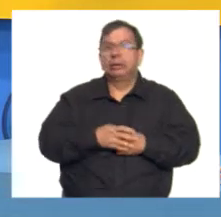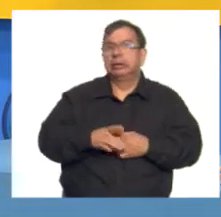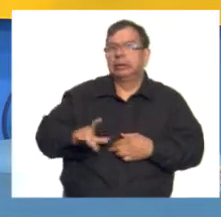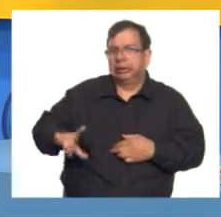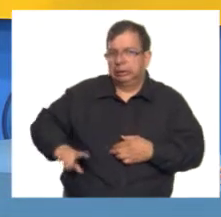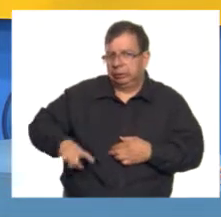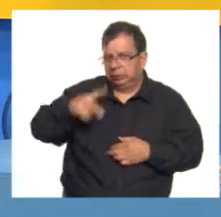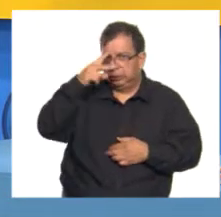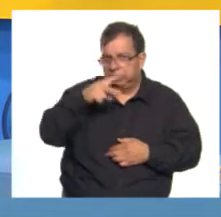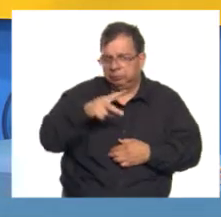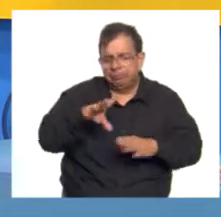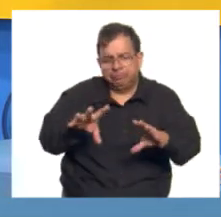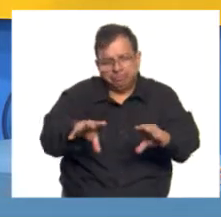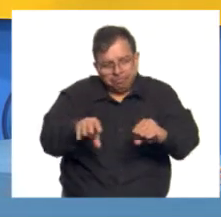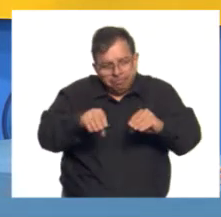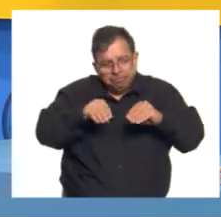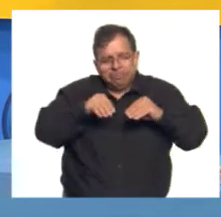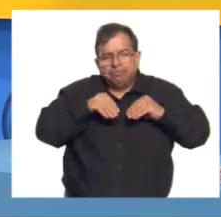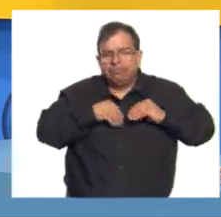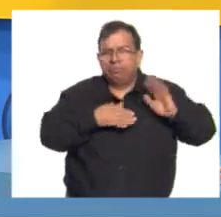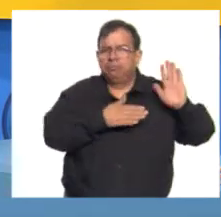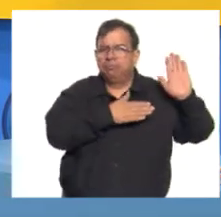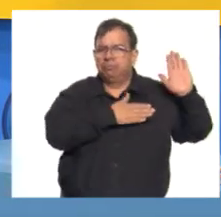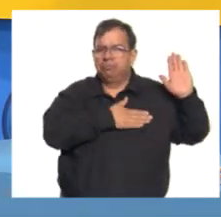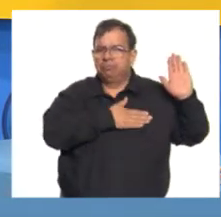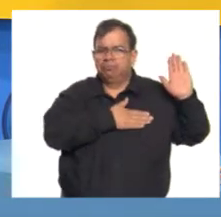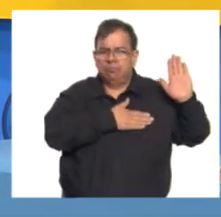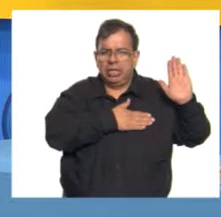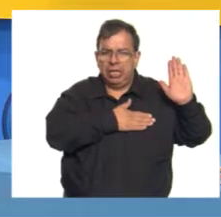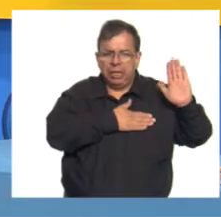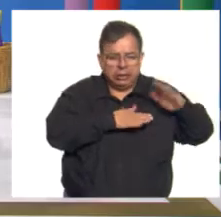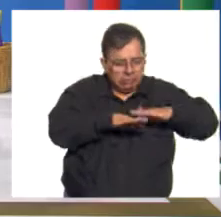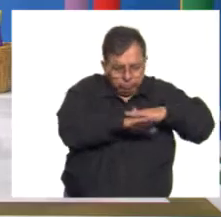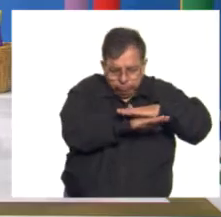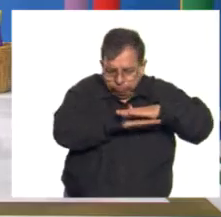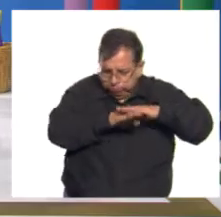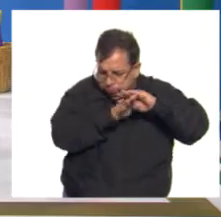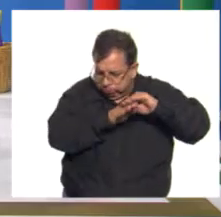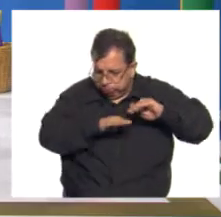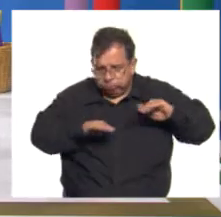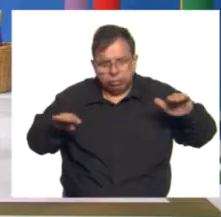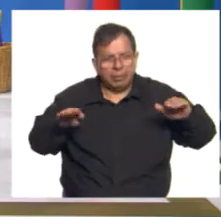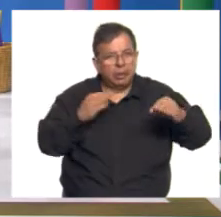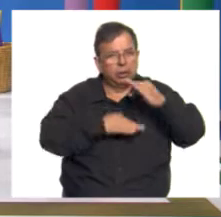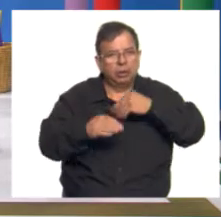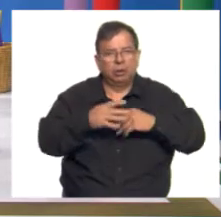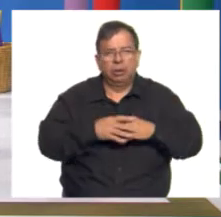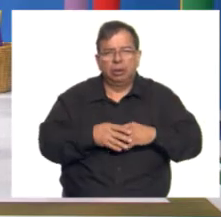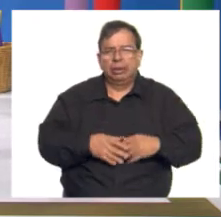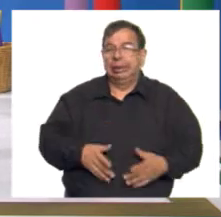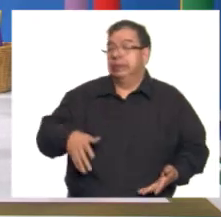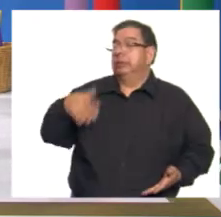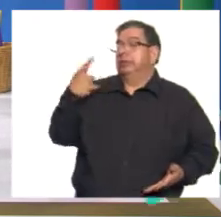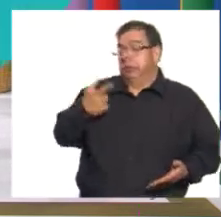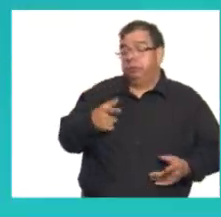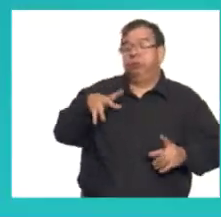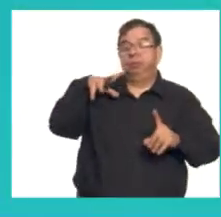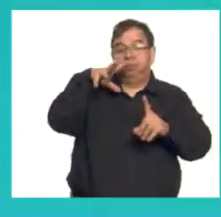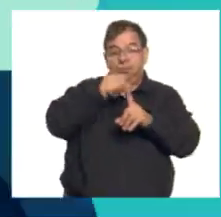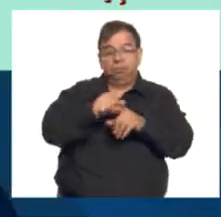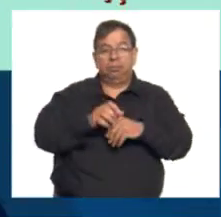mexicano asumió el compromiso de establecer una base común para la educación. Oh, eso sí que es todo un logro.